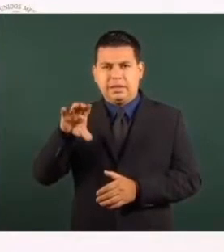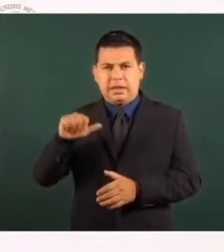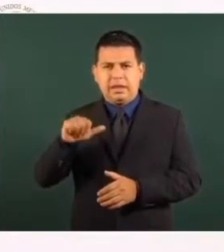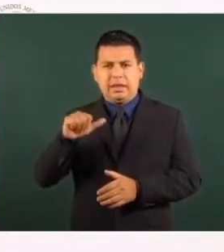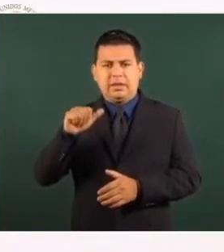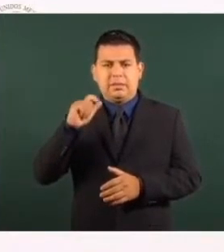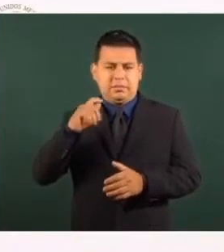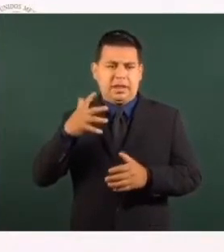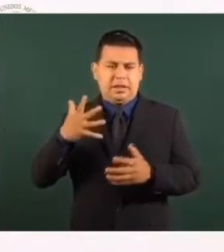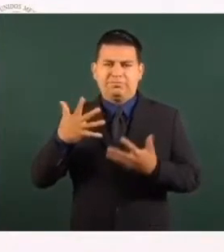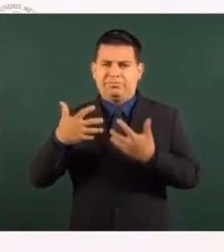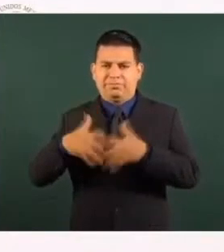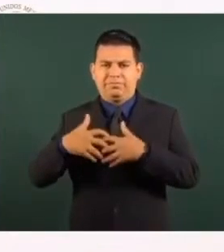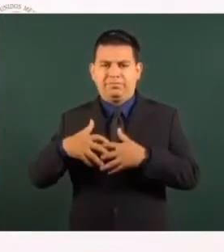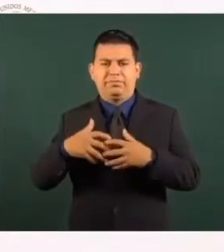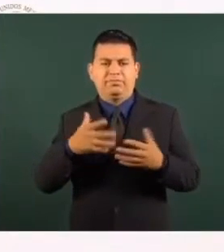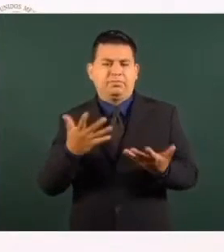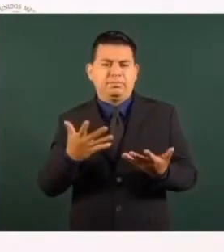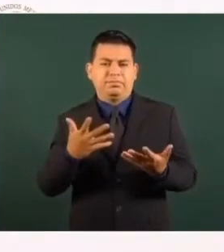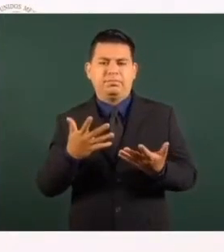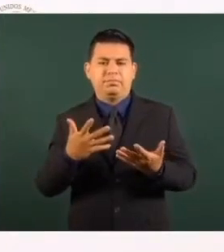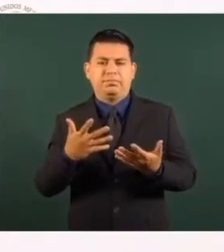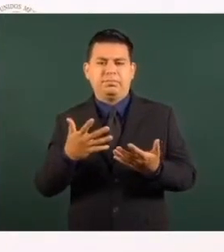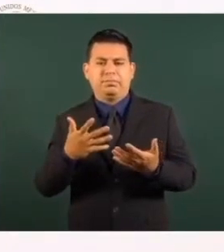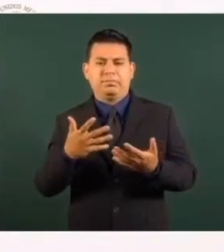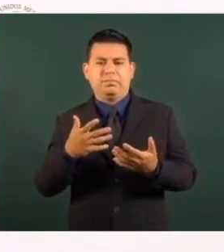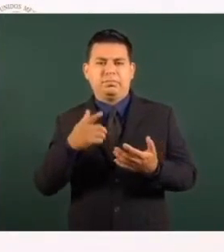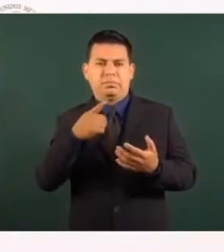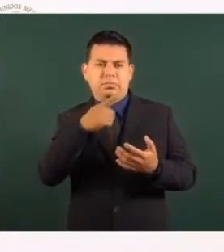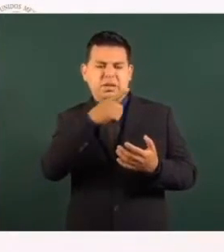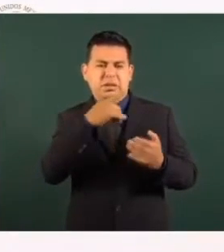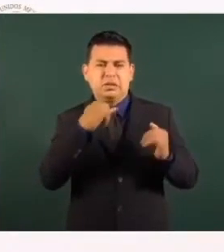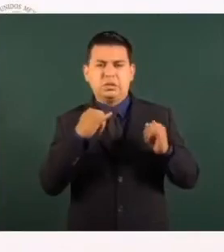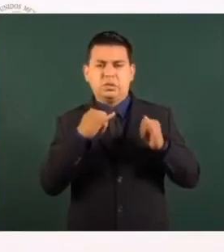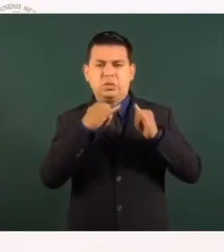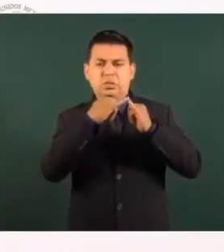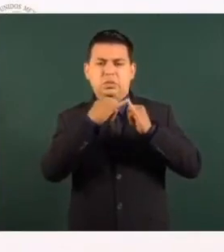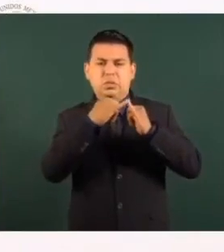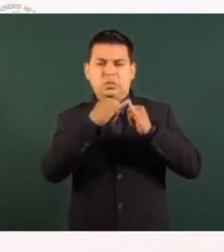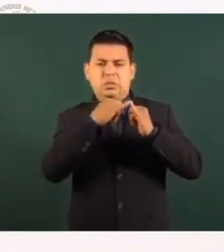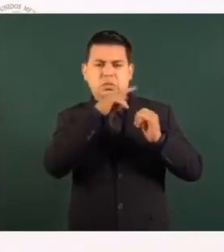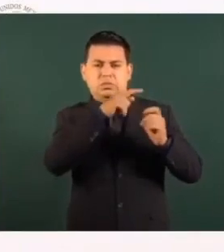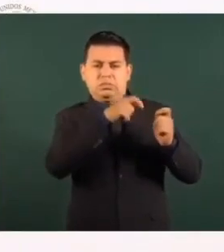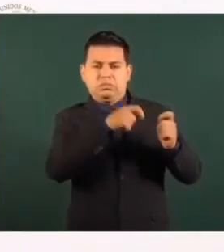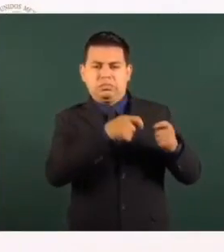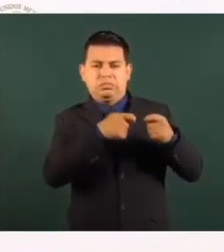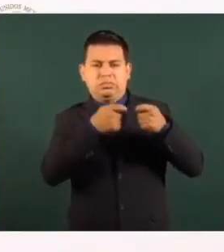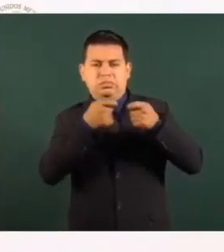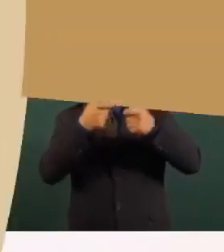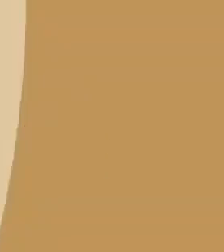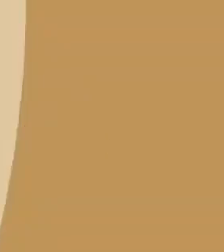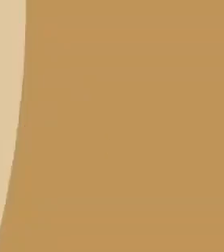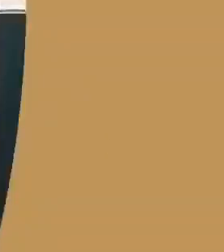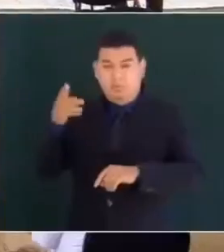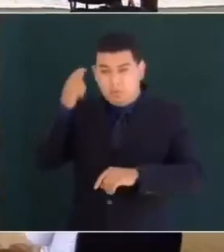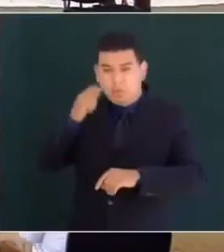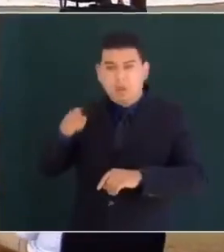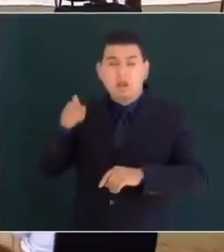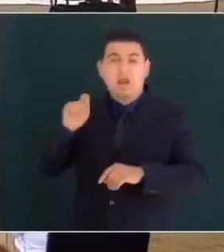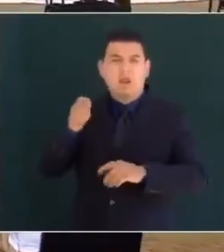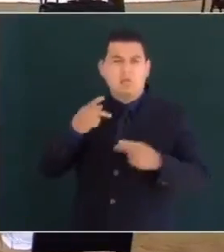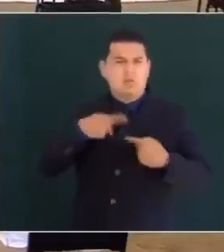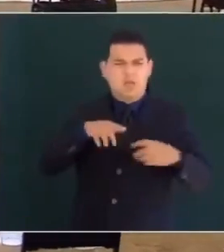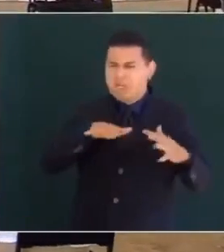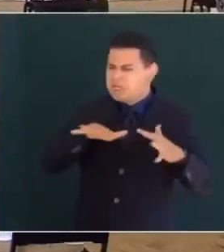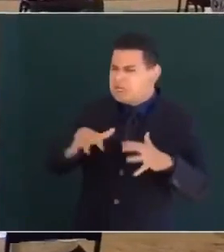provenientes, fabricadas por el Serum Institute, cuya sede está en la India. En